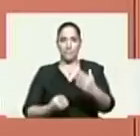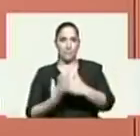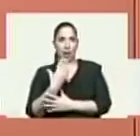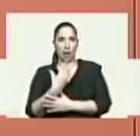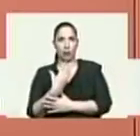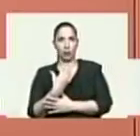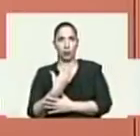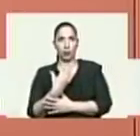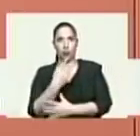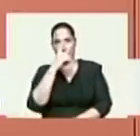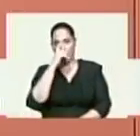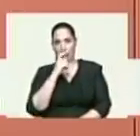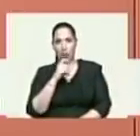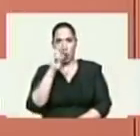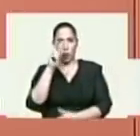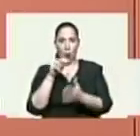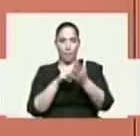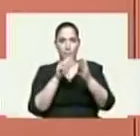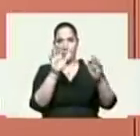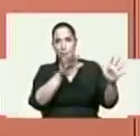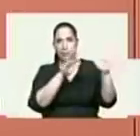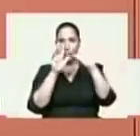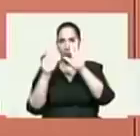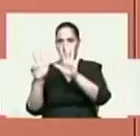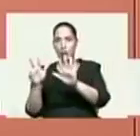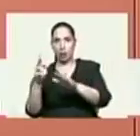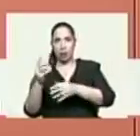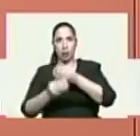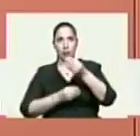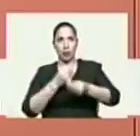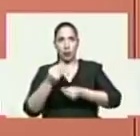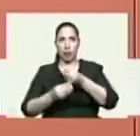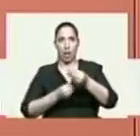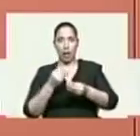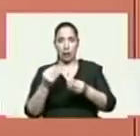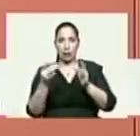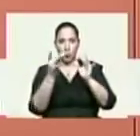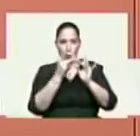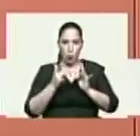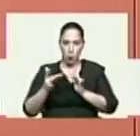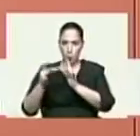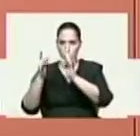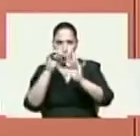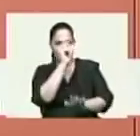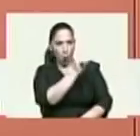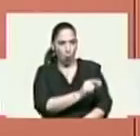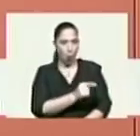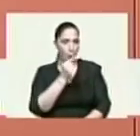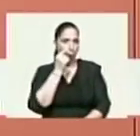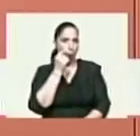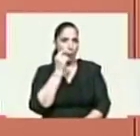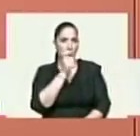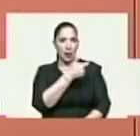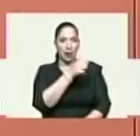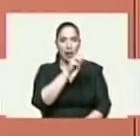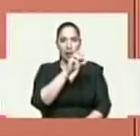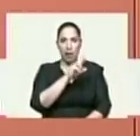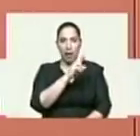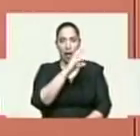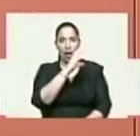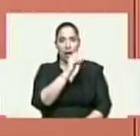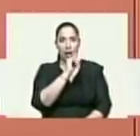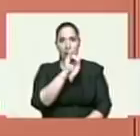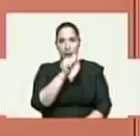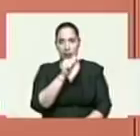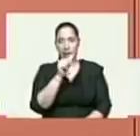año 2018. Se establecen con claridad los nexos entre García Palomo y Julio Borges, y el enlace